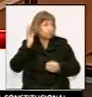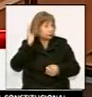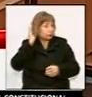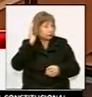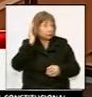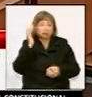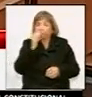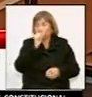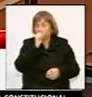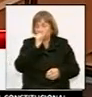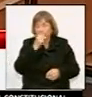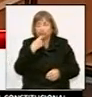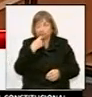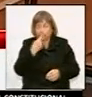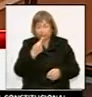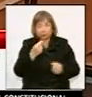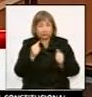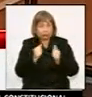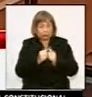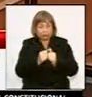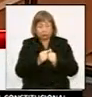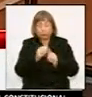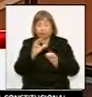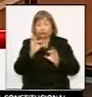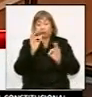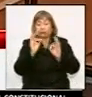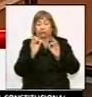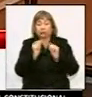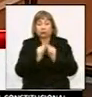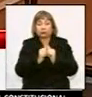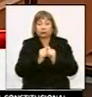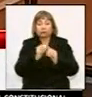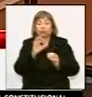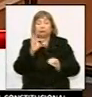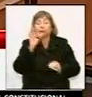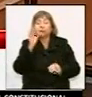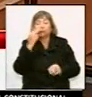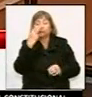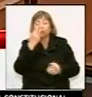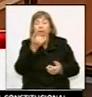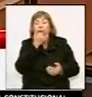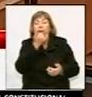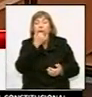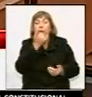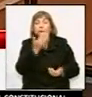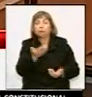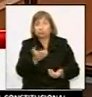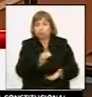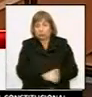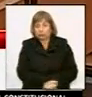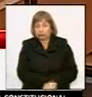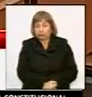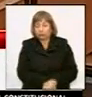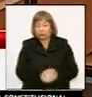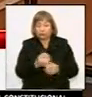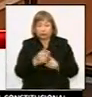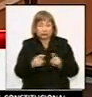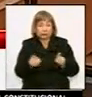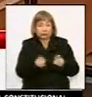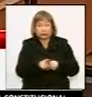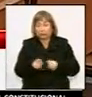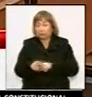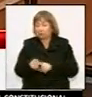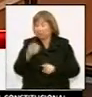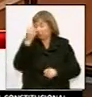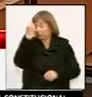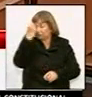declaró y dijo que el comité de selección detectó irregularidades, pero tampoco no hizo